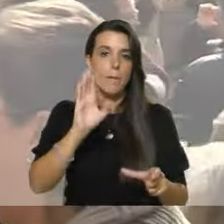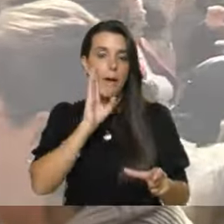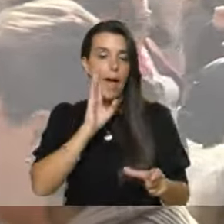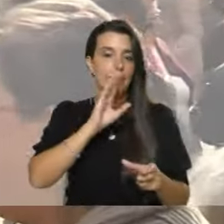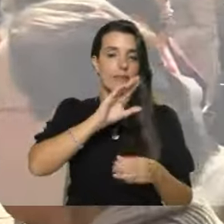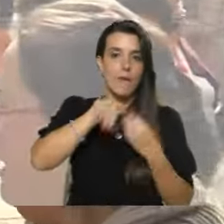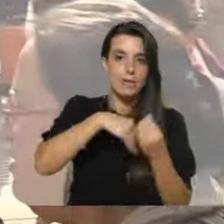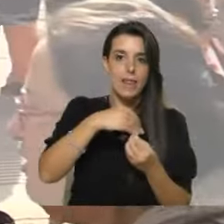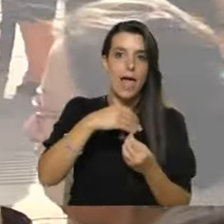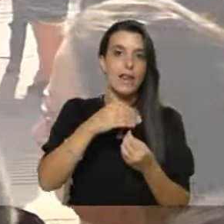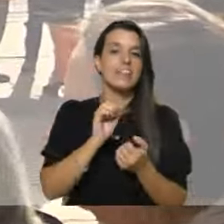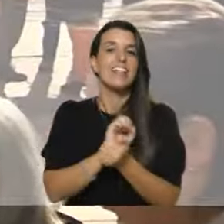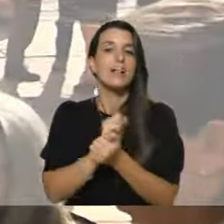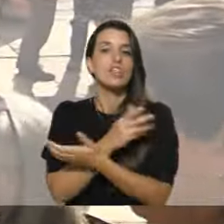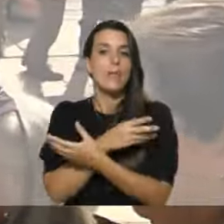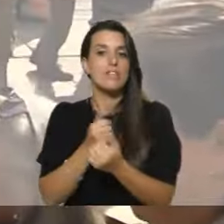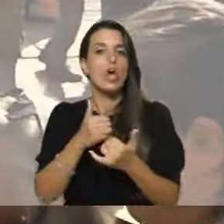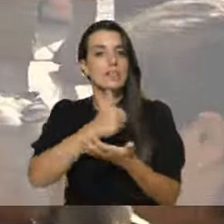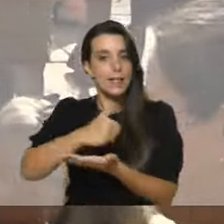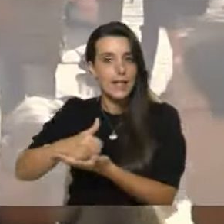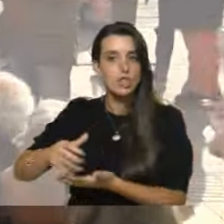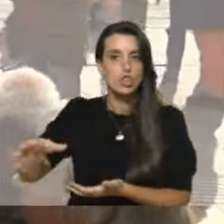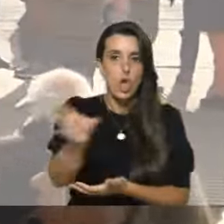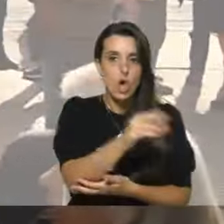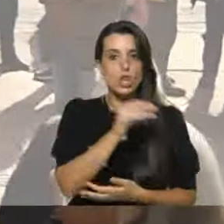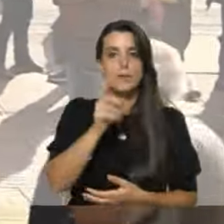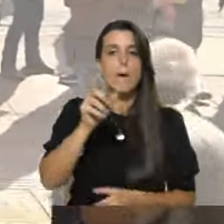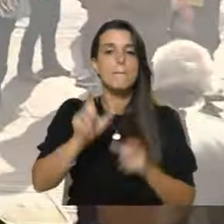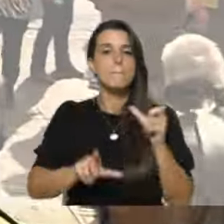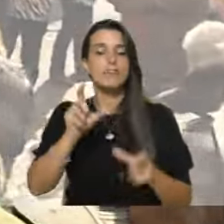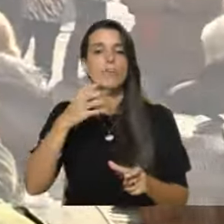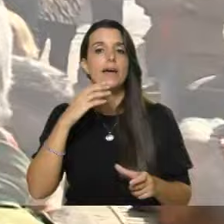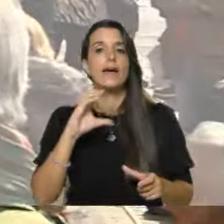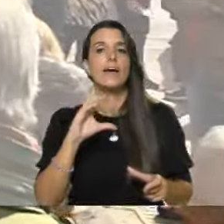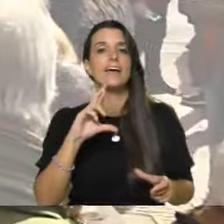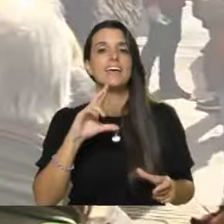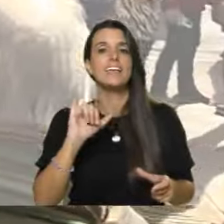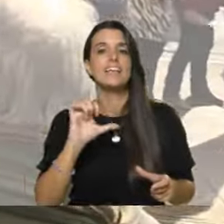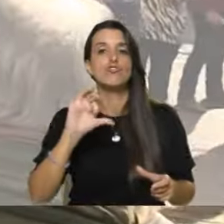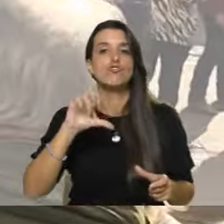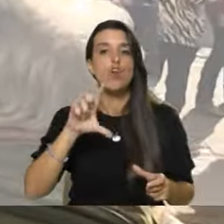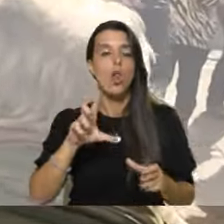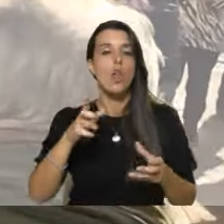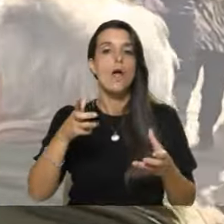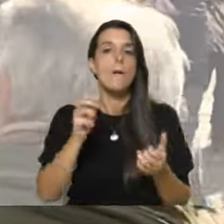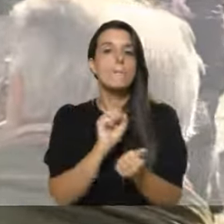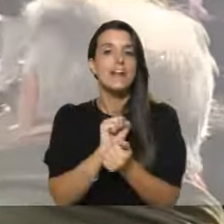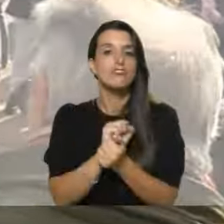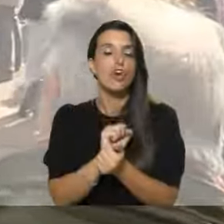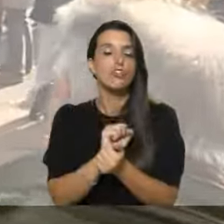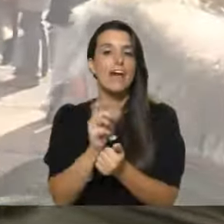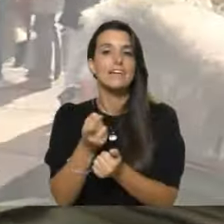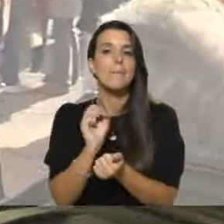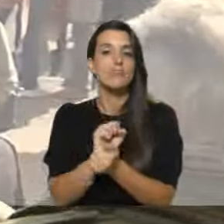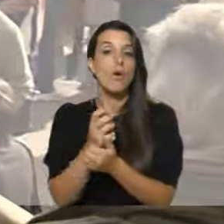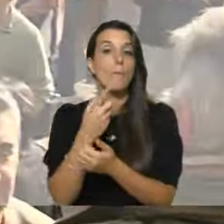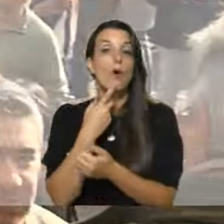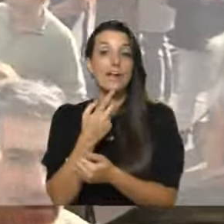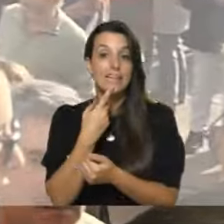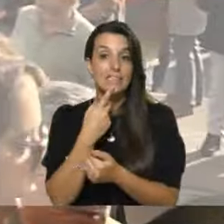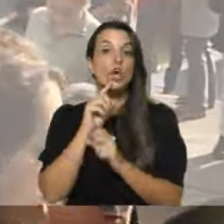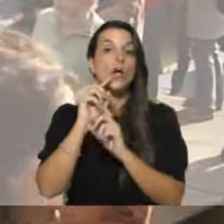familiares de detenidos desaparecidos, integrantes de Crisol también, del grupo de presos, de expresos políticos,